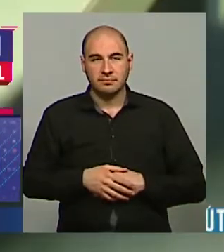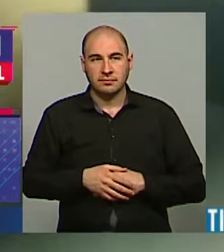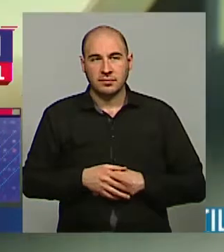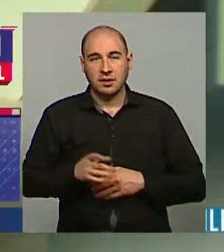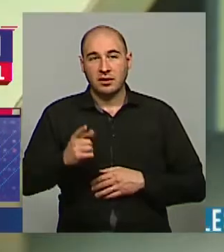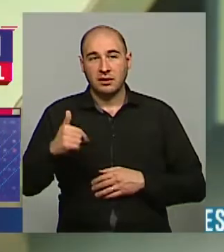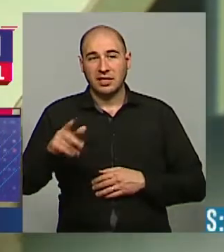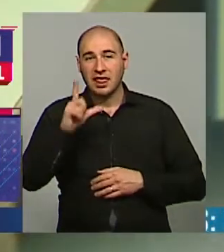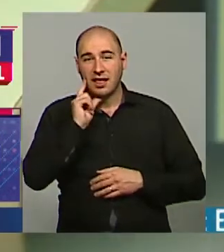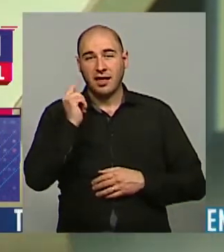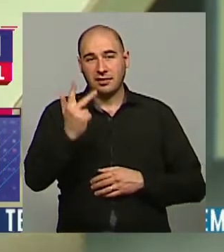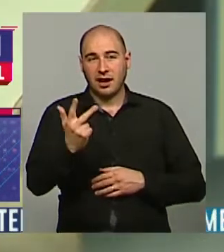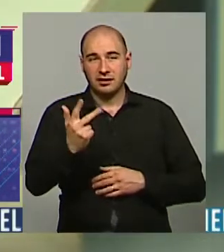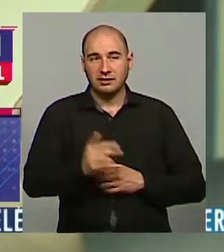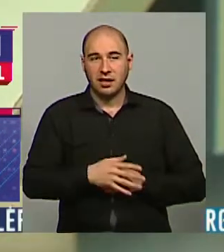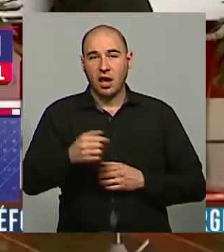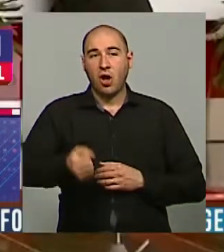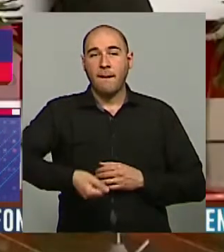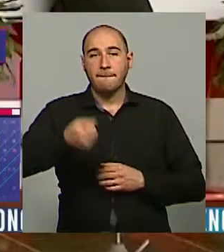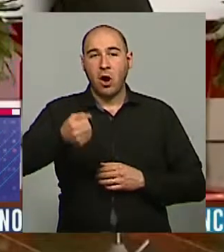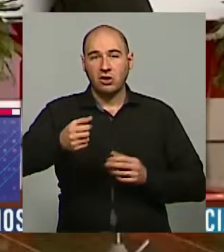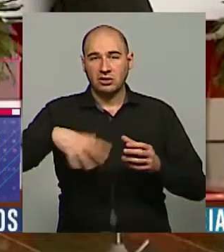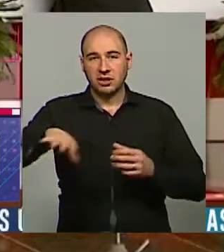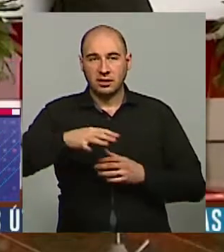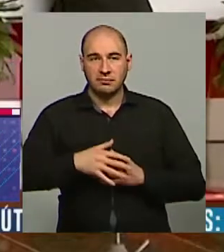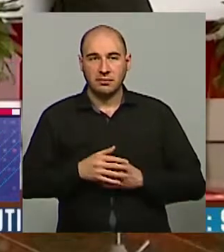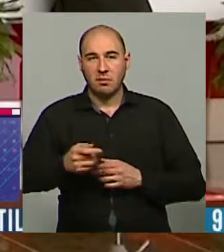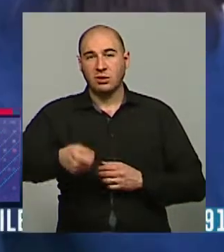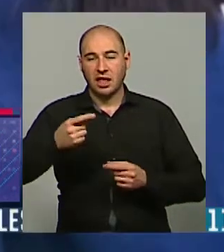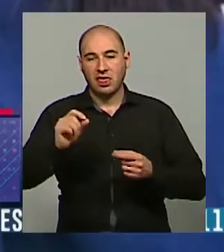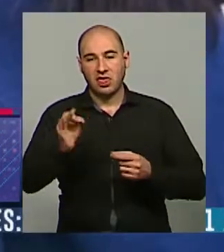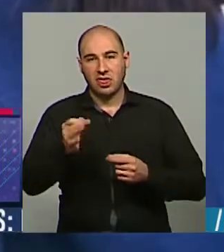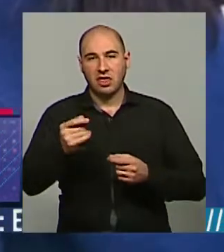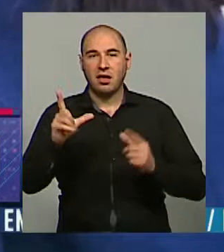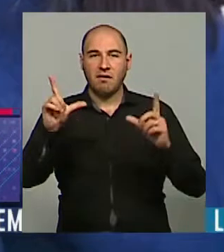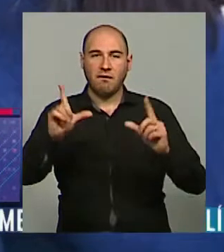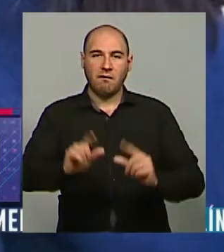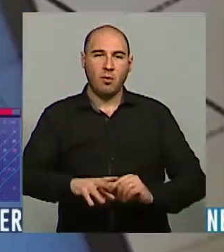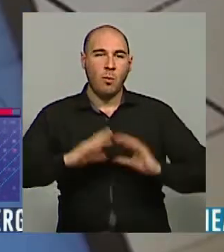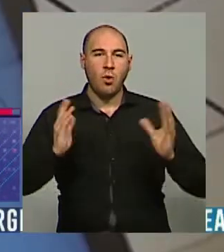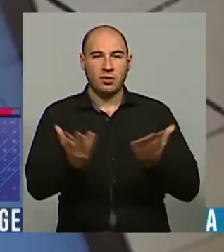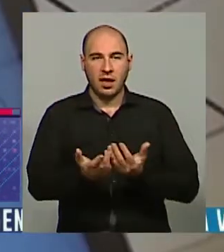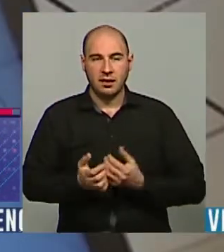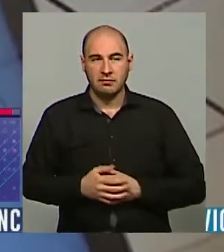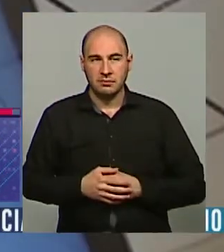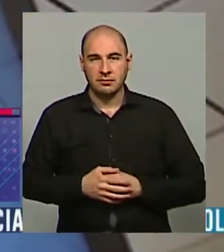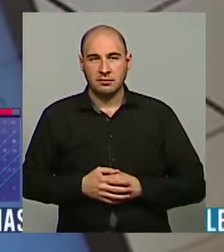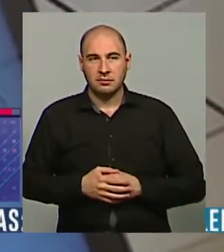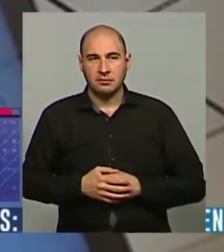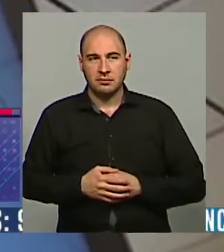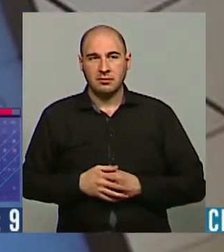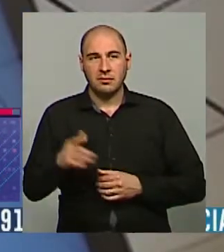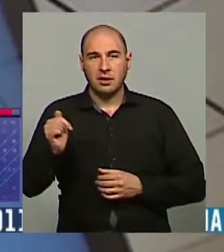venimos ya hace 3 días con las bolsas de divisas en caída en todo el mundo, ¿no es cierto? Y obviamente con